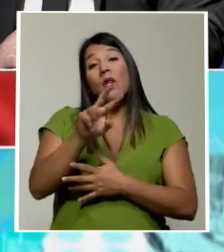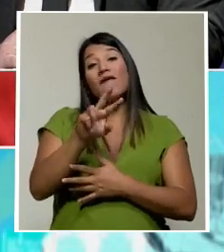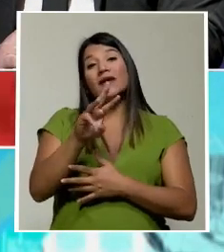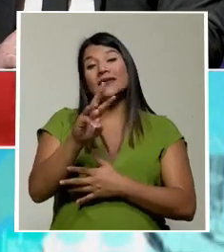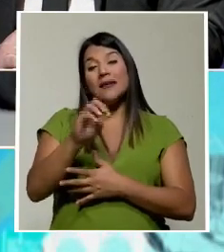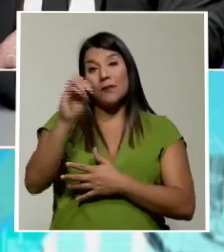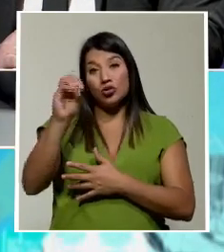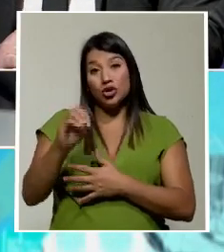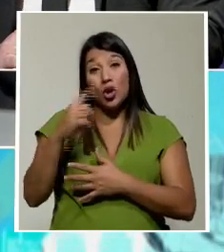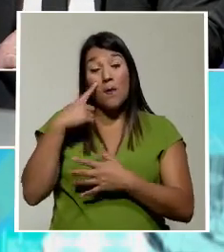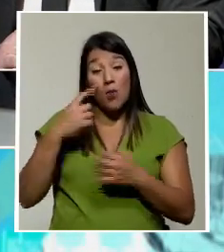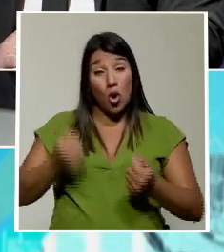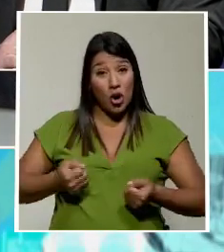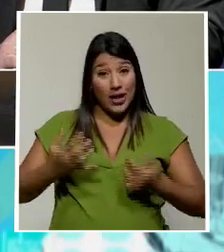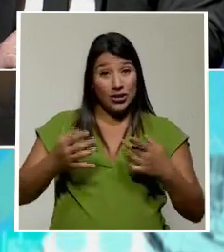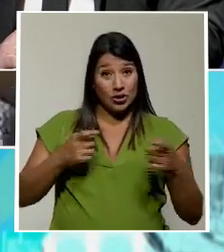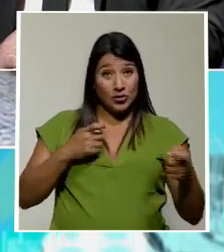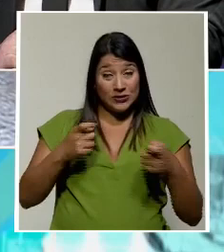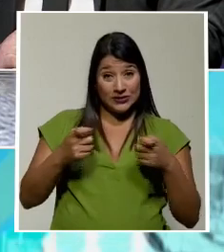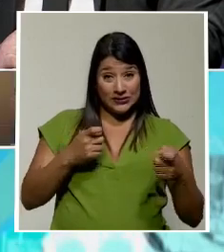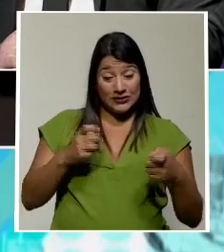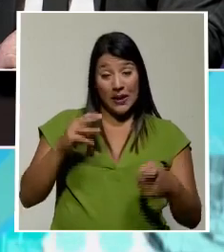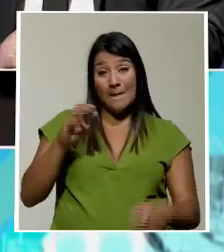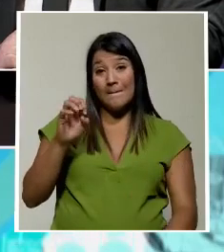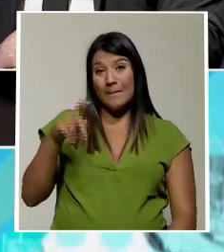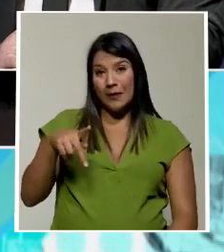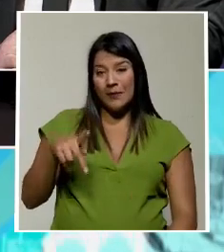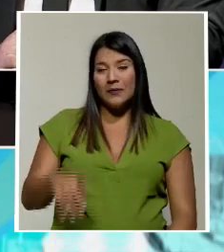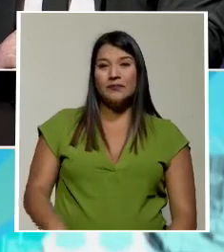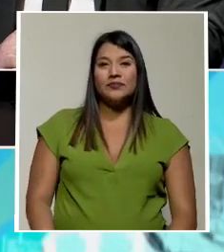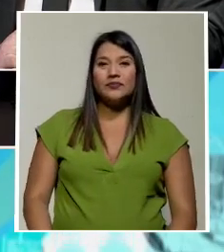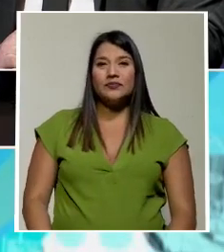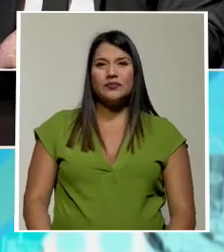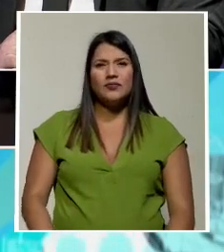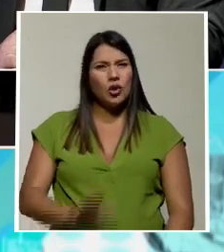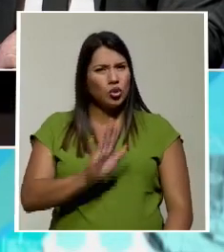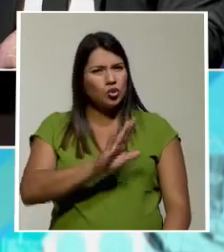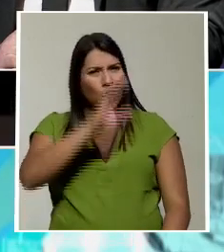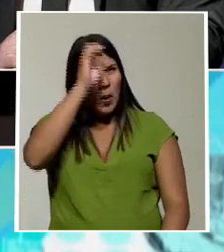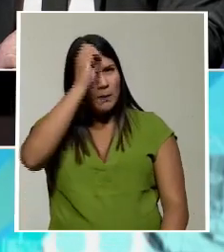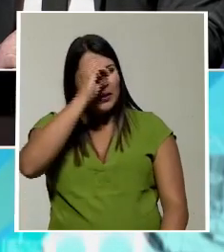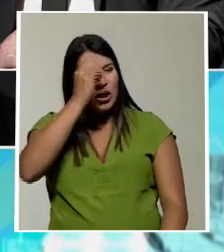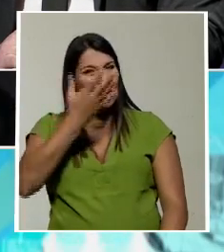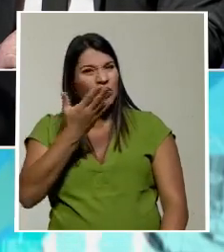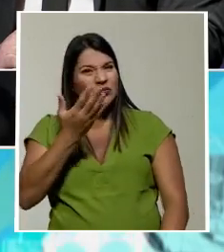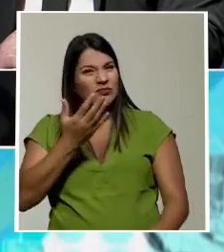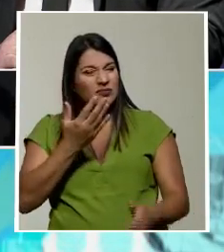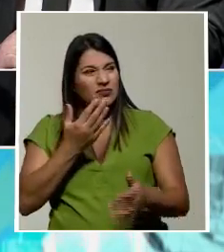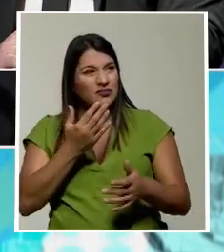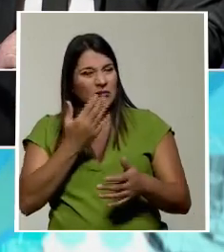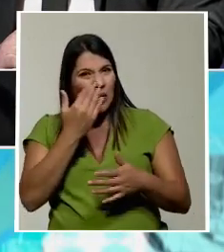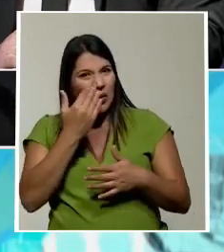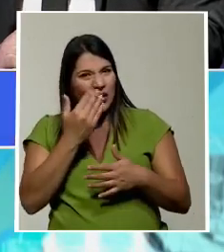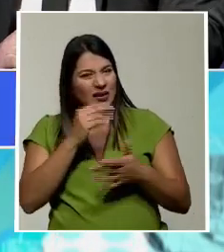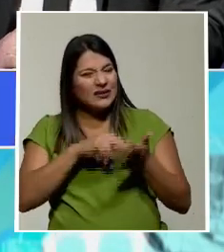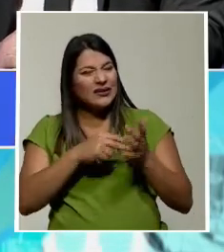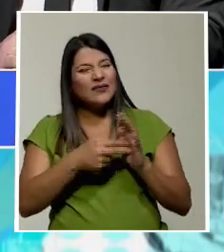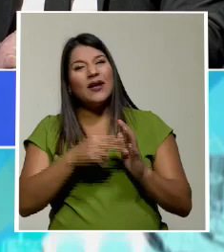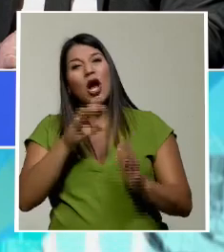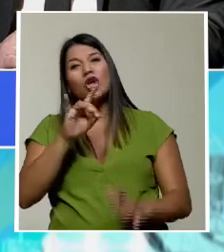8,26% por gastos administrativos al MEP. ¿Qué dicen ustedes? ¿A qué corresponde este